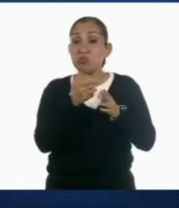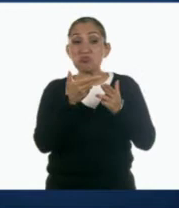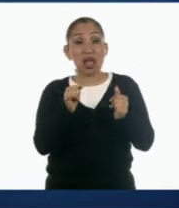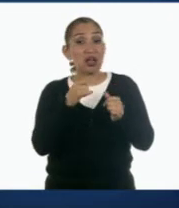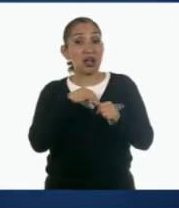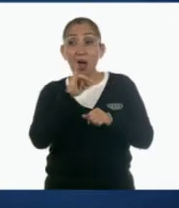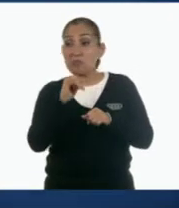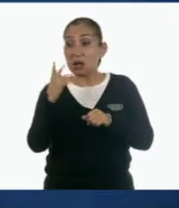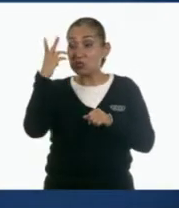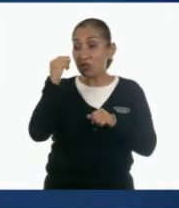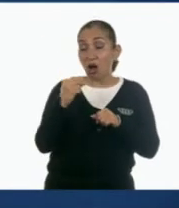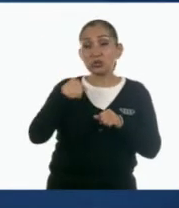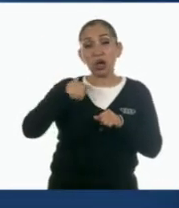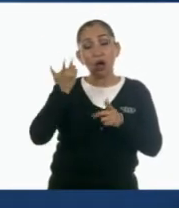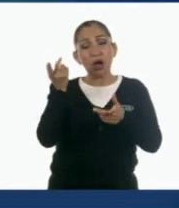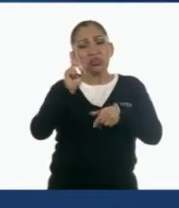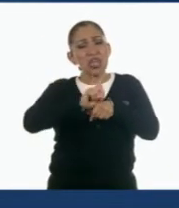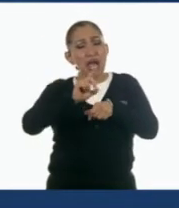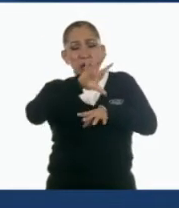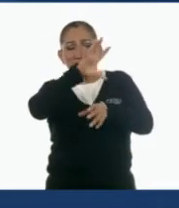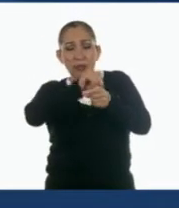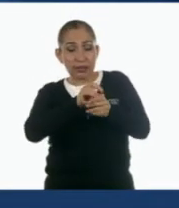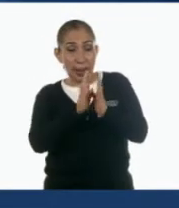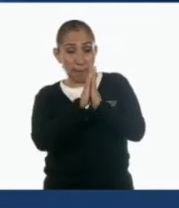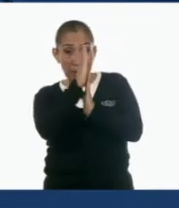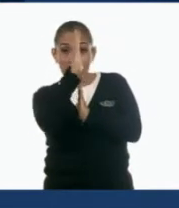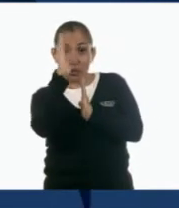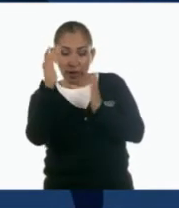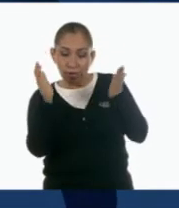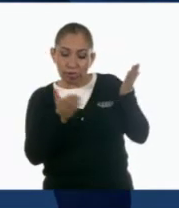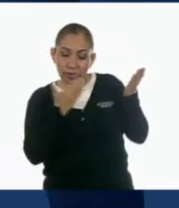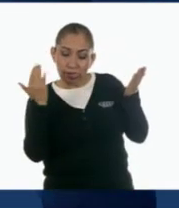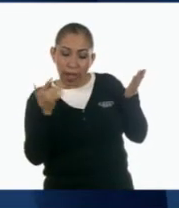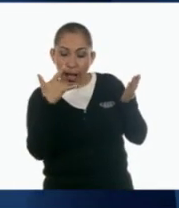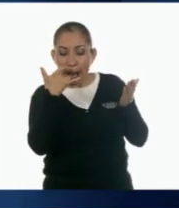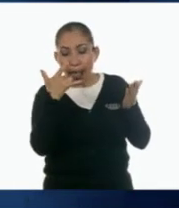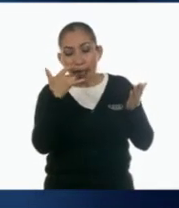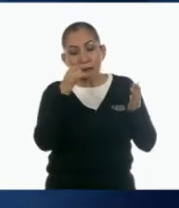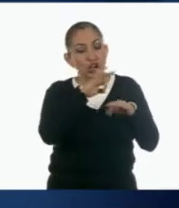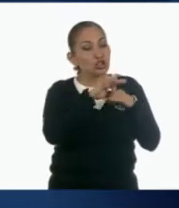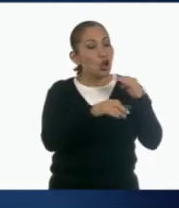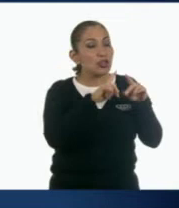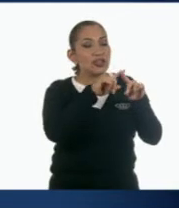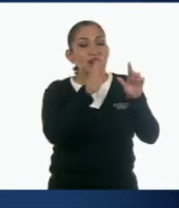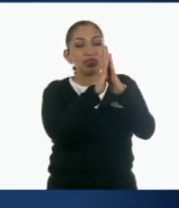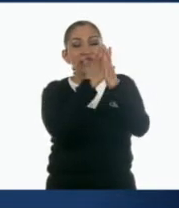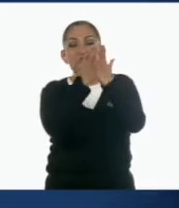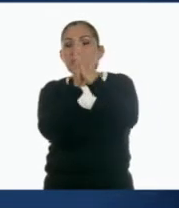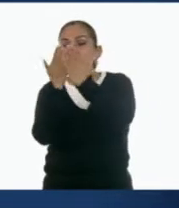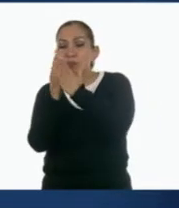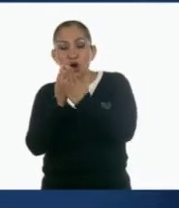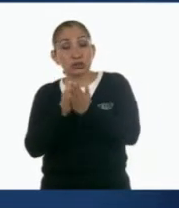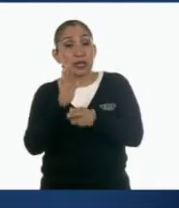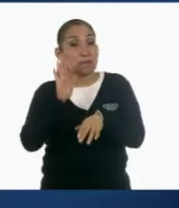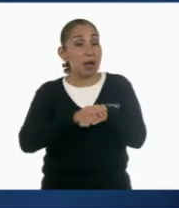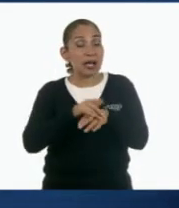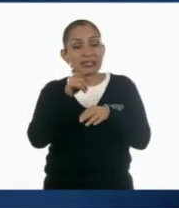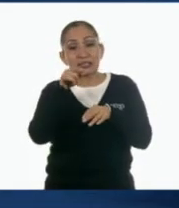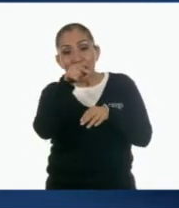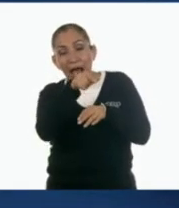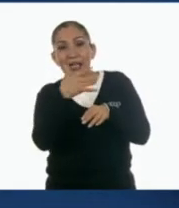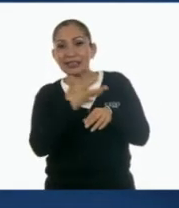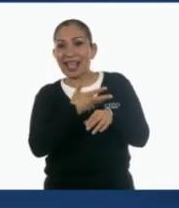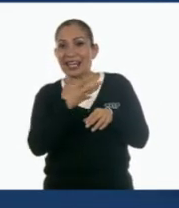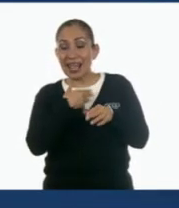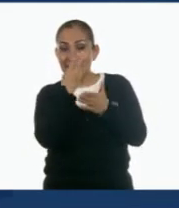lo impedía, yo pasaba días enteros en la biblioteca hojeando y curioseando toda clase de libros, sobre todo aquellos que